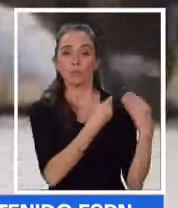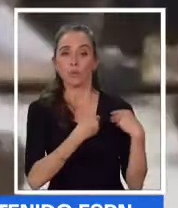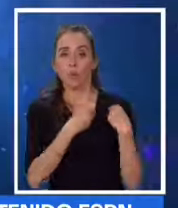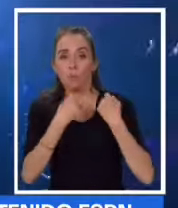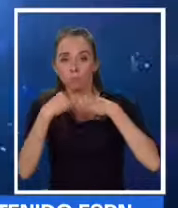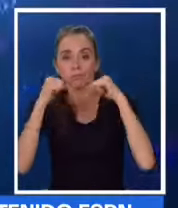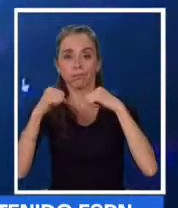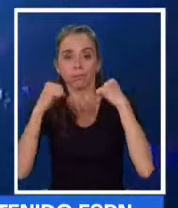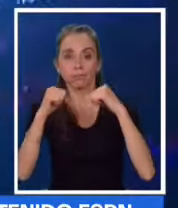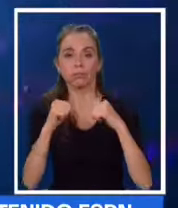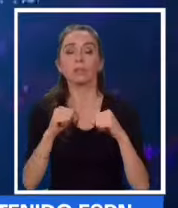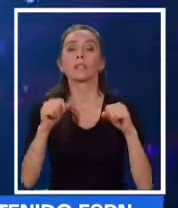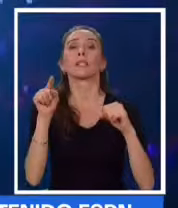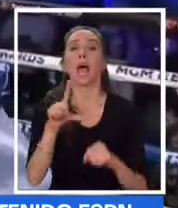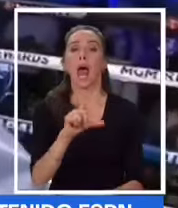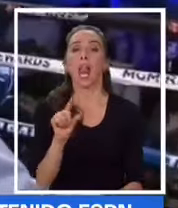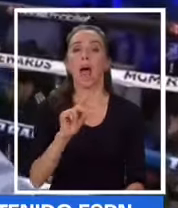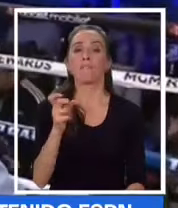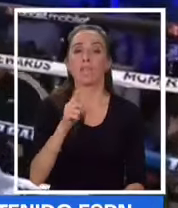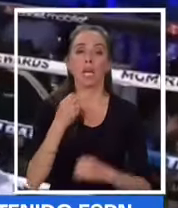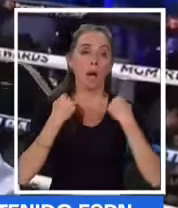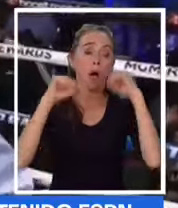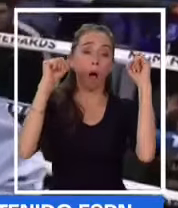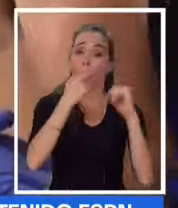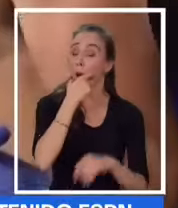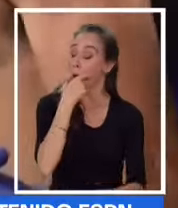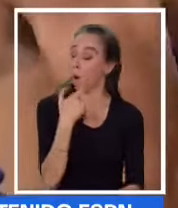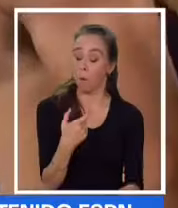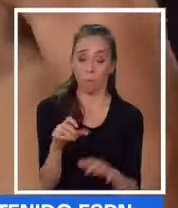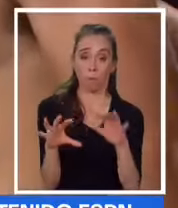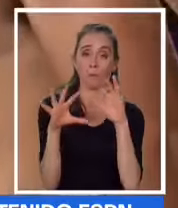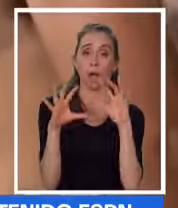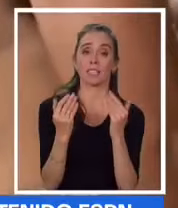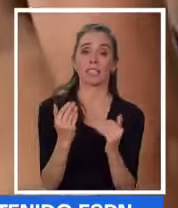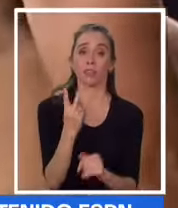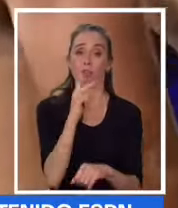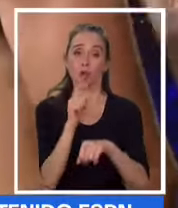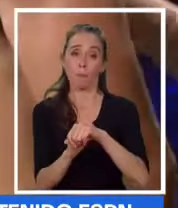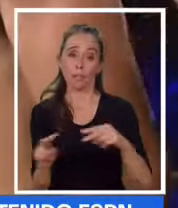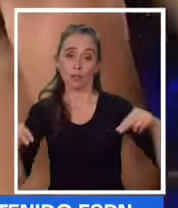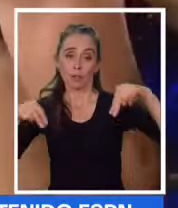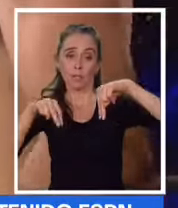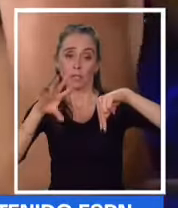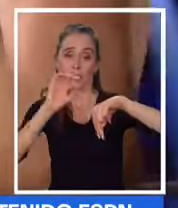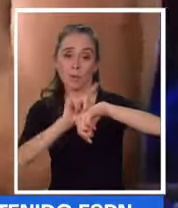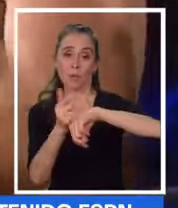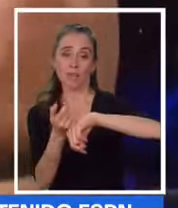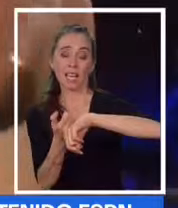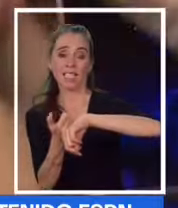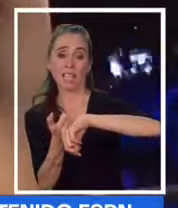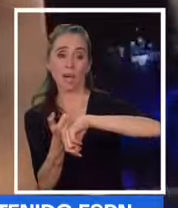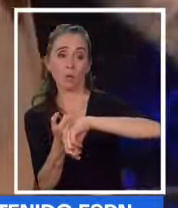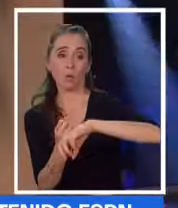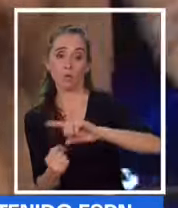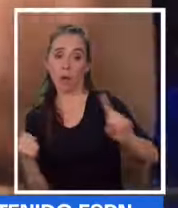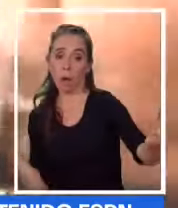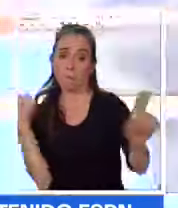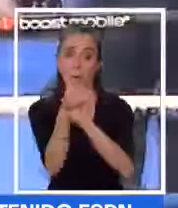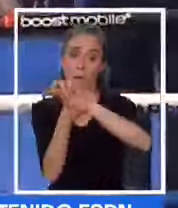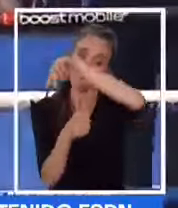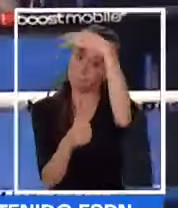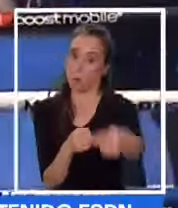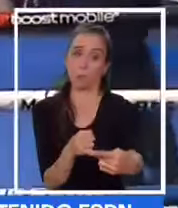triunfos. En Las Vegas sumó otra victoria impresionante. Solo necesitó 2 minutos y 50 segundos para derribar a su rival.